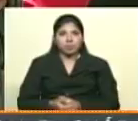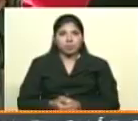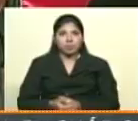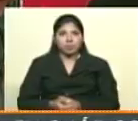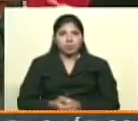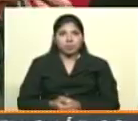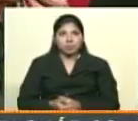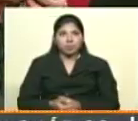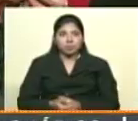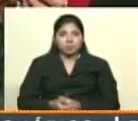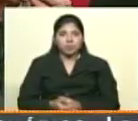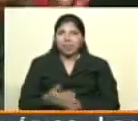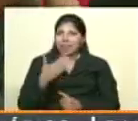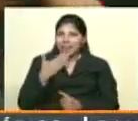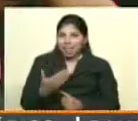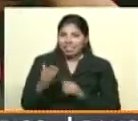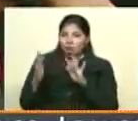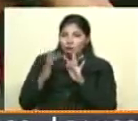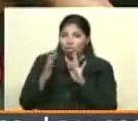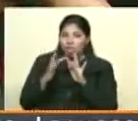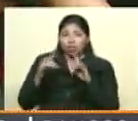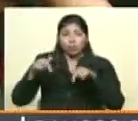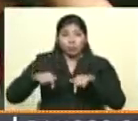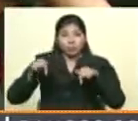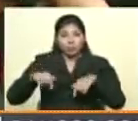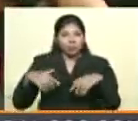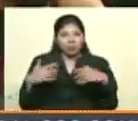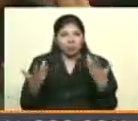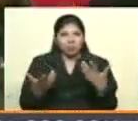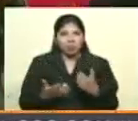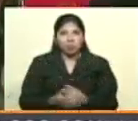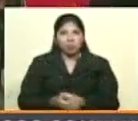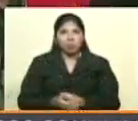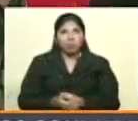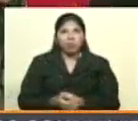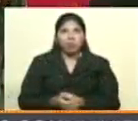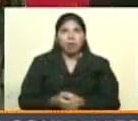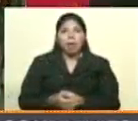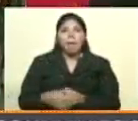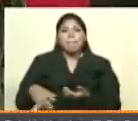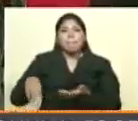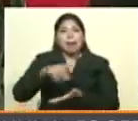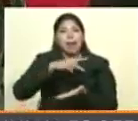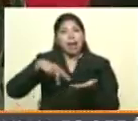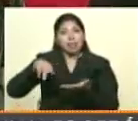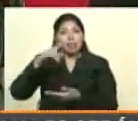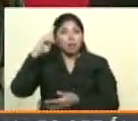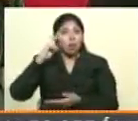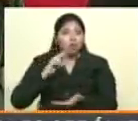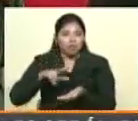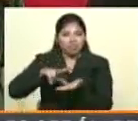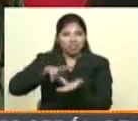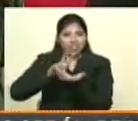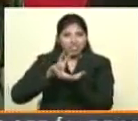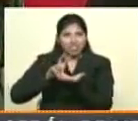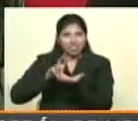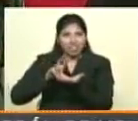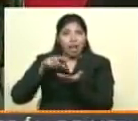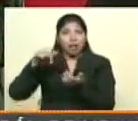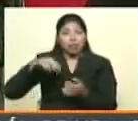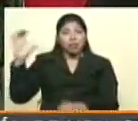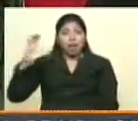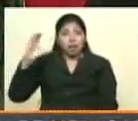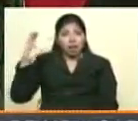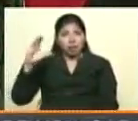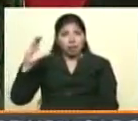Bien, muchísimas gracias por este contacto. A esta hora lo establecemos desde la Plaza Bolívar de la ciudad de Caracas y